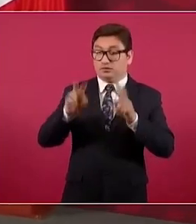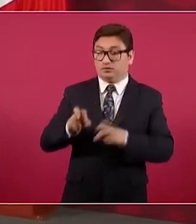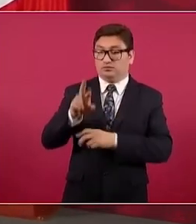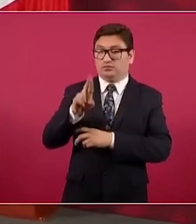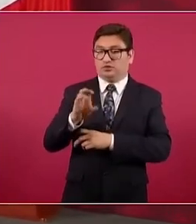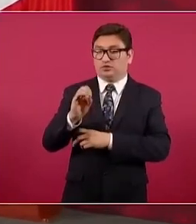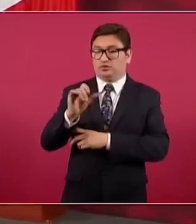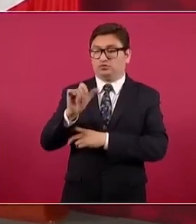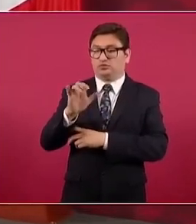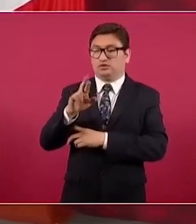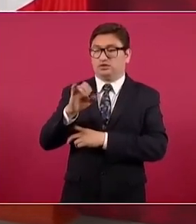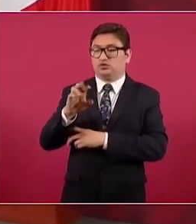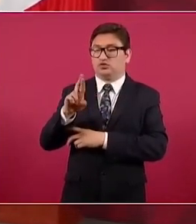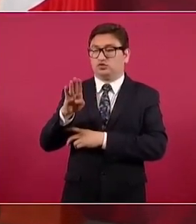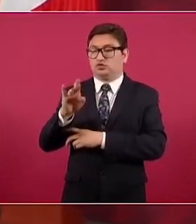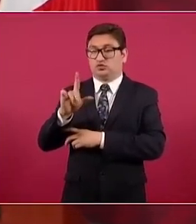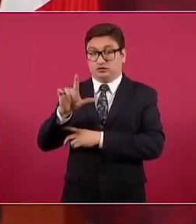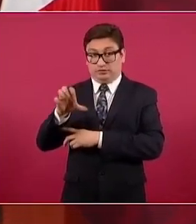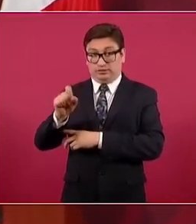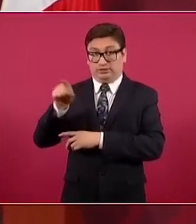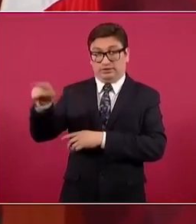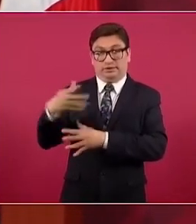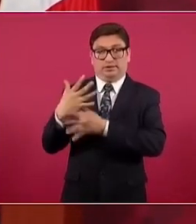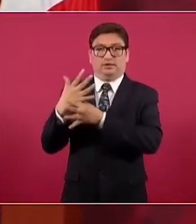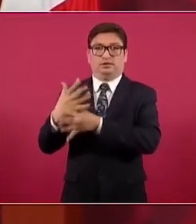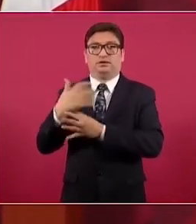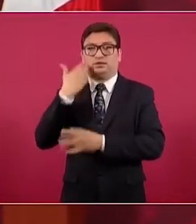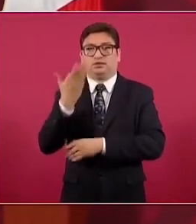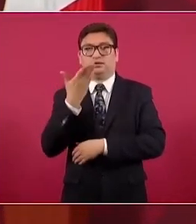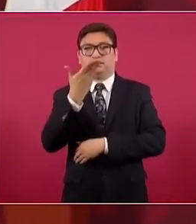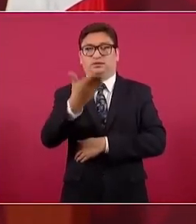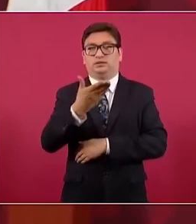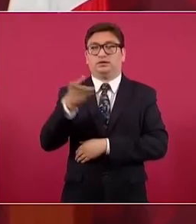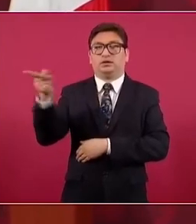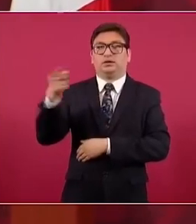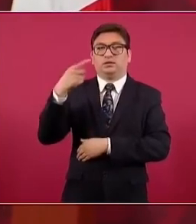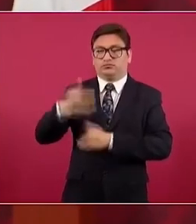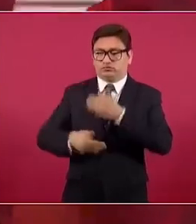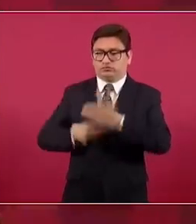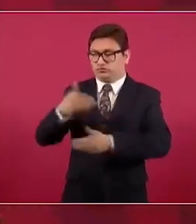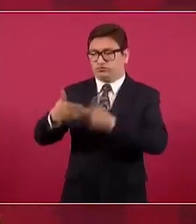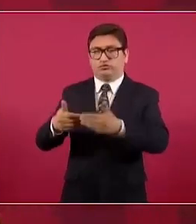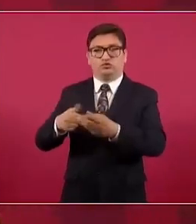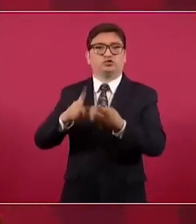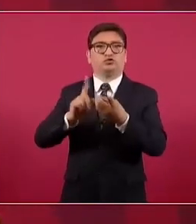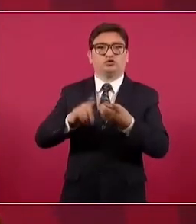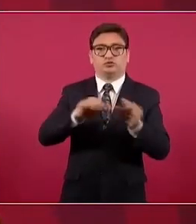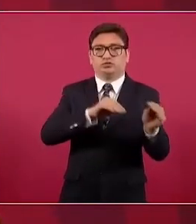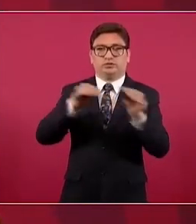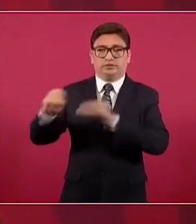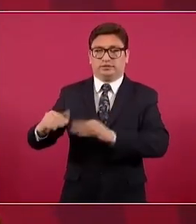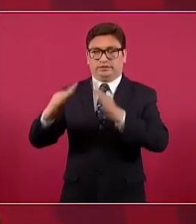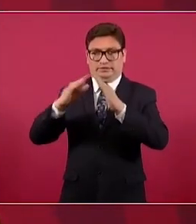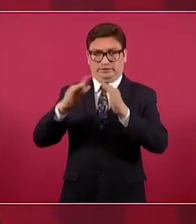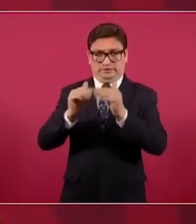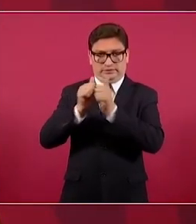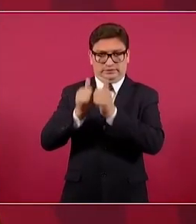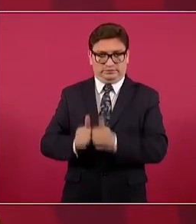Robles, ella pidió seguir su proceso en su domicilio